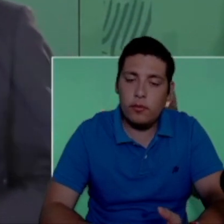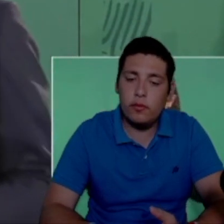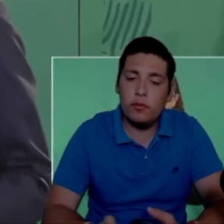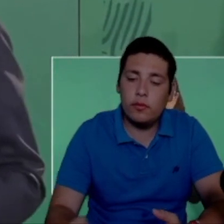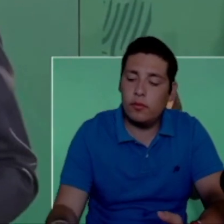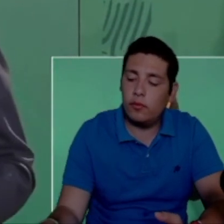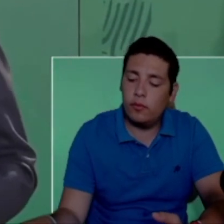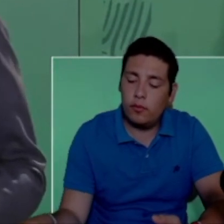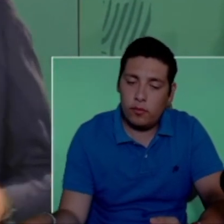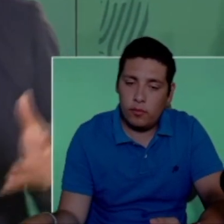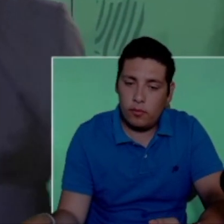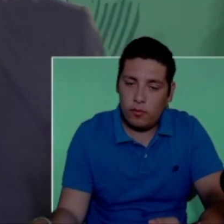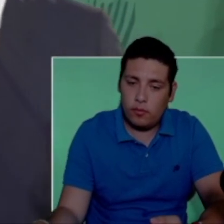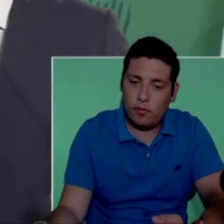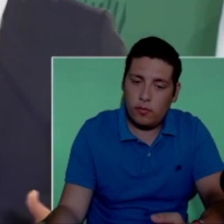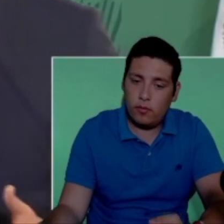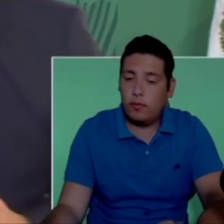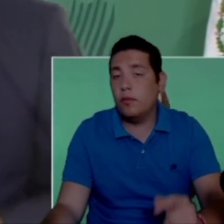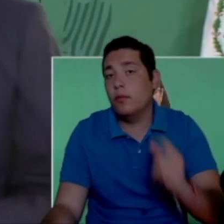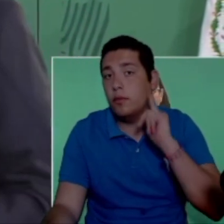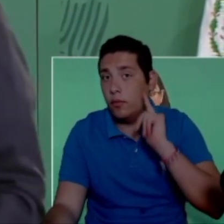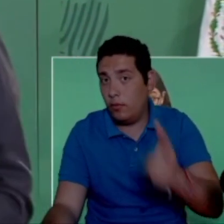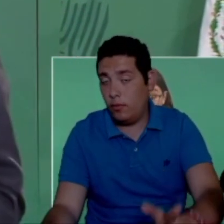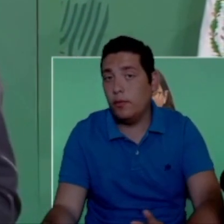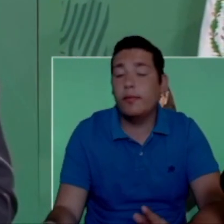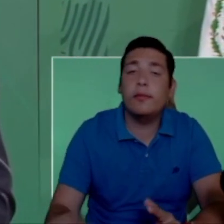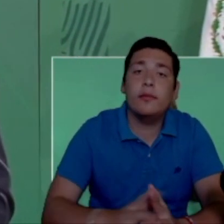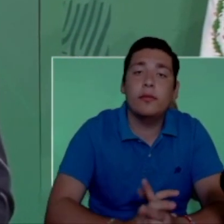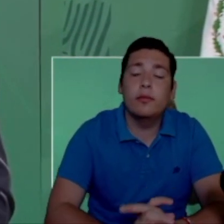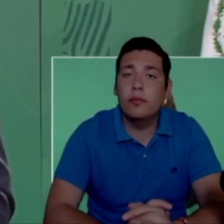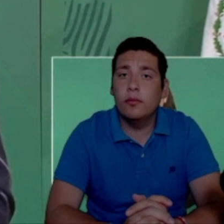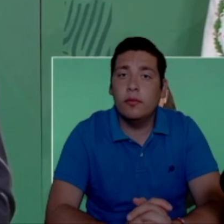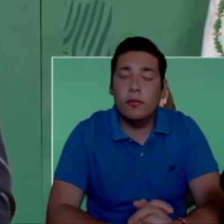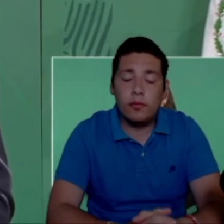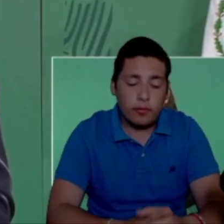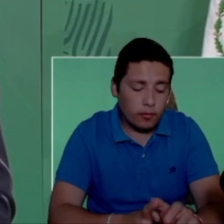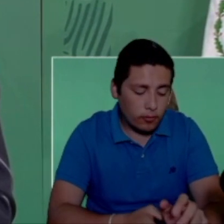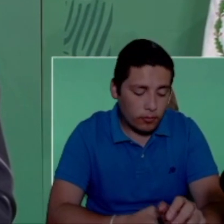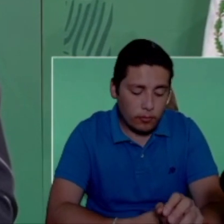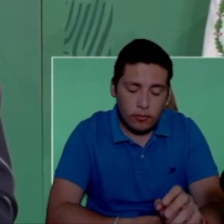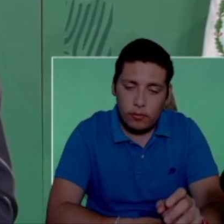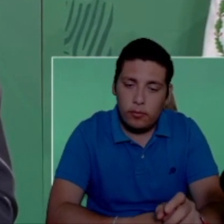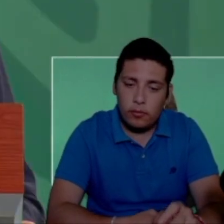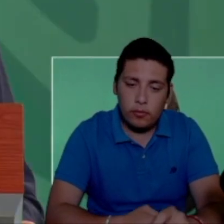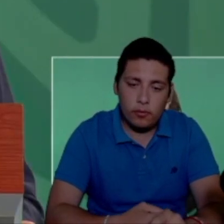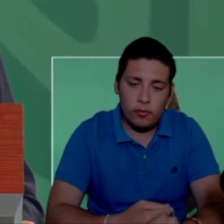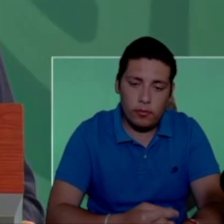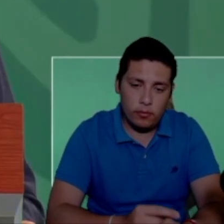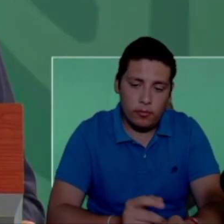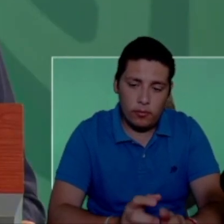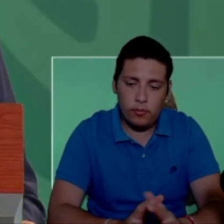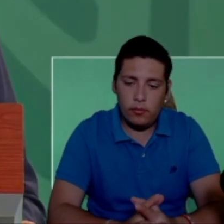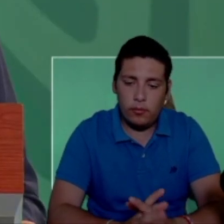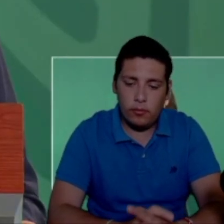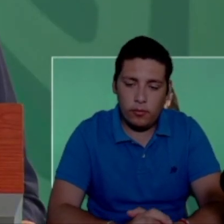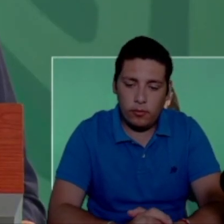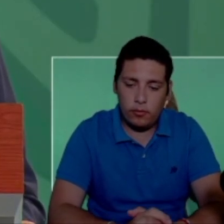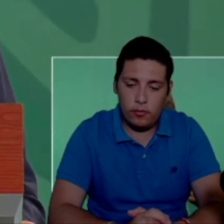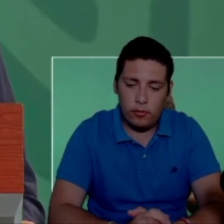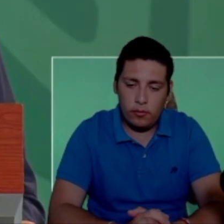sindicatos que tenían guardias blancas, grupos de choque.